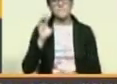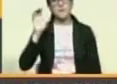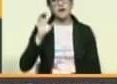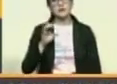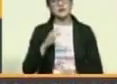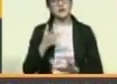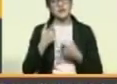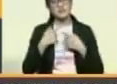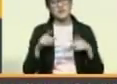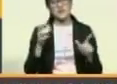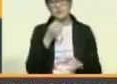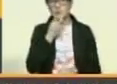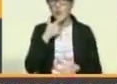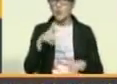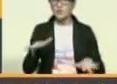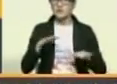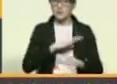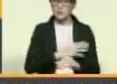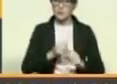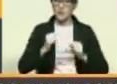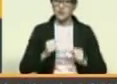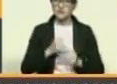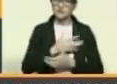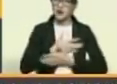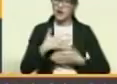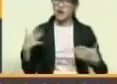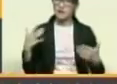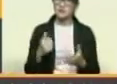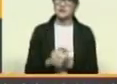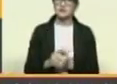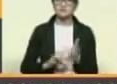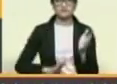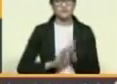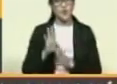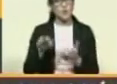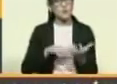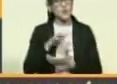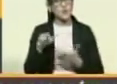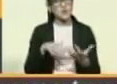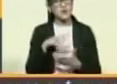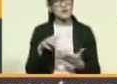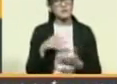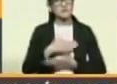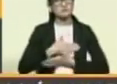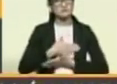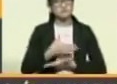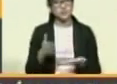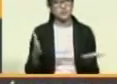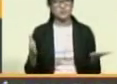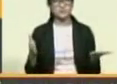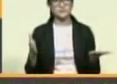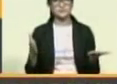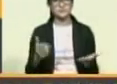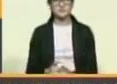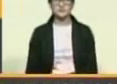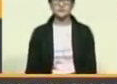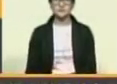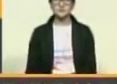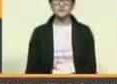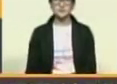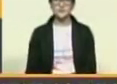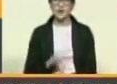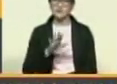patria bonita, potencia, grande, superar los problemas y abrirle el espacio a la prosperidad. Esa es la gran